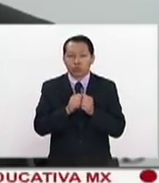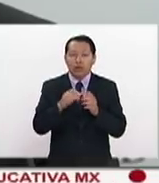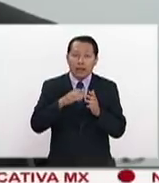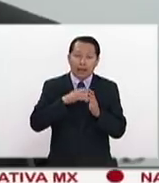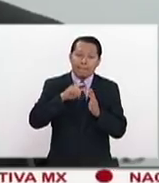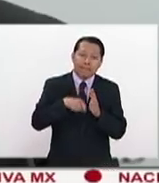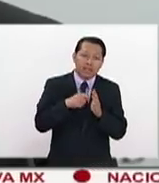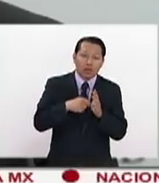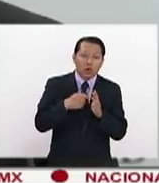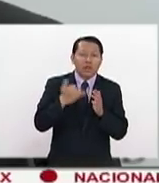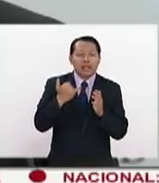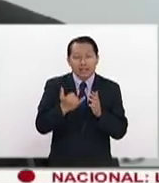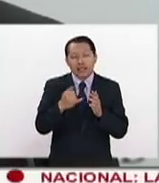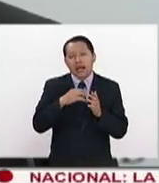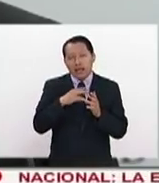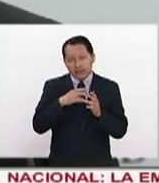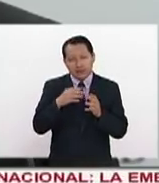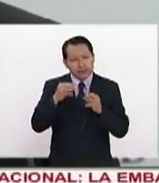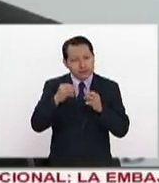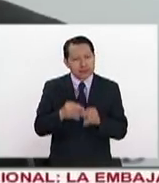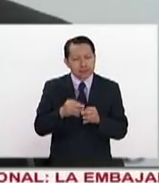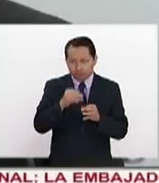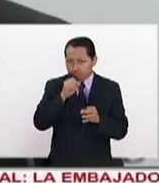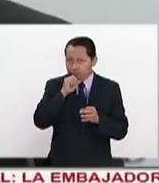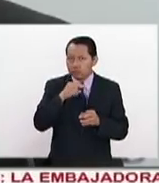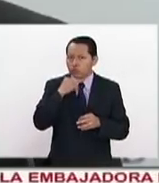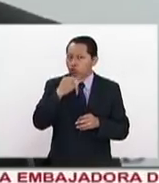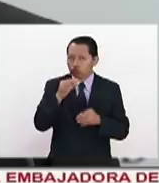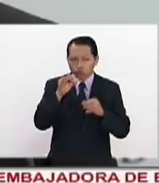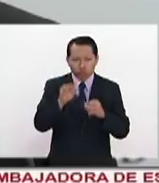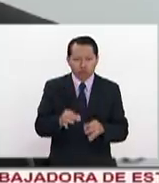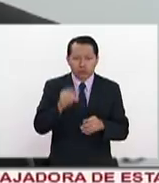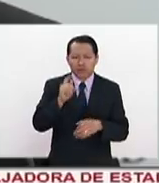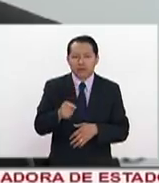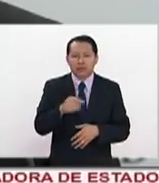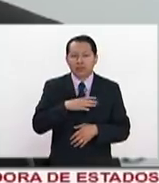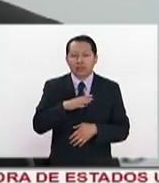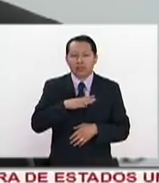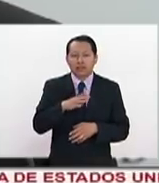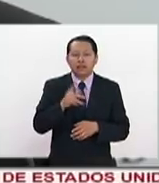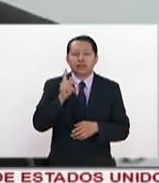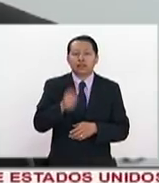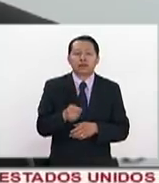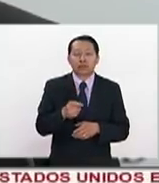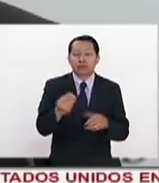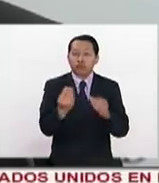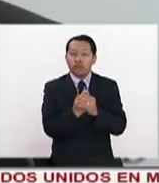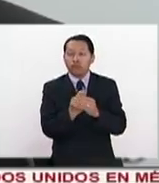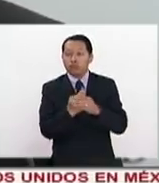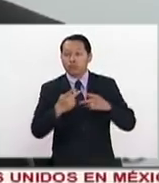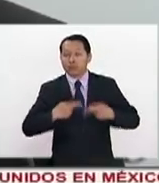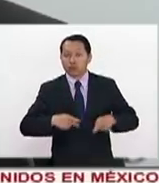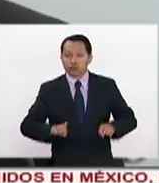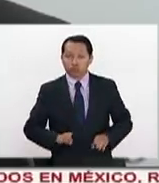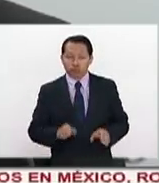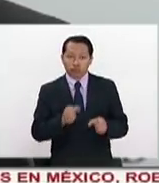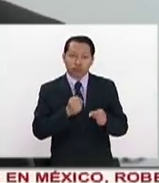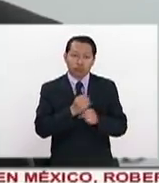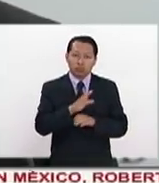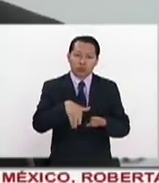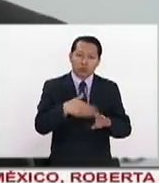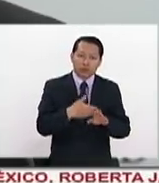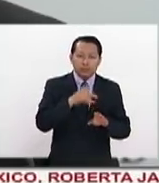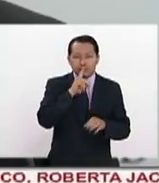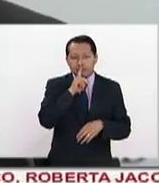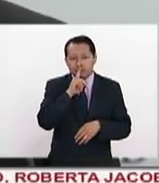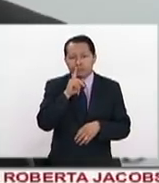audio original, no violenta de ninguna forma ninguna parte de la privacidad de las personas que forman parte o que están en el